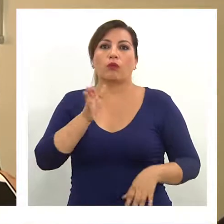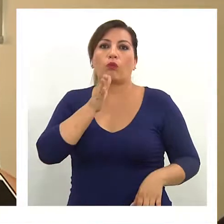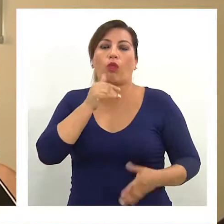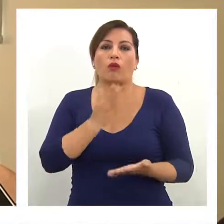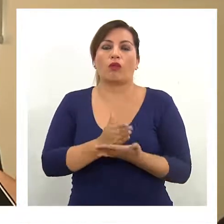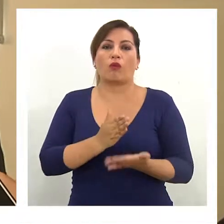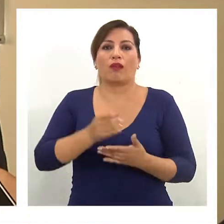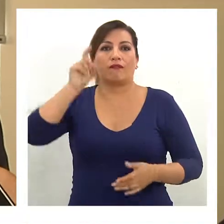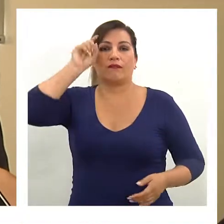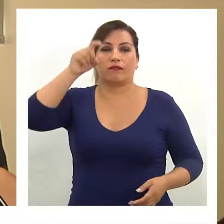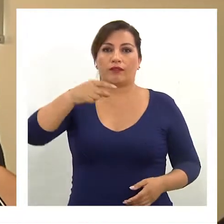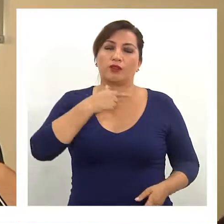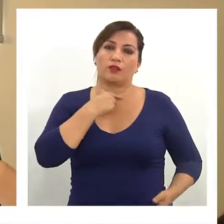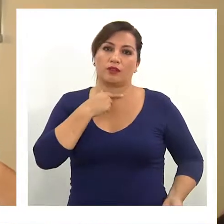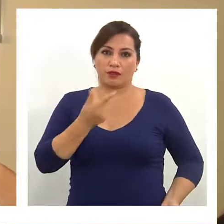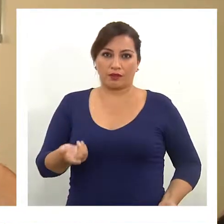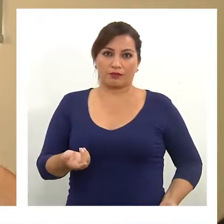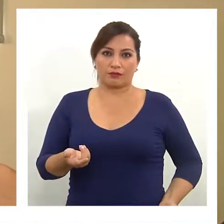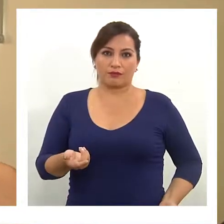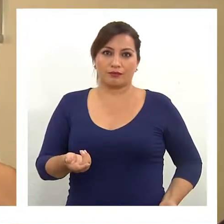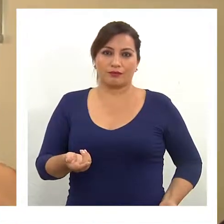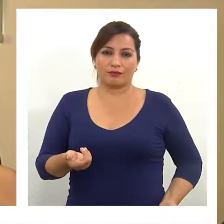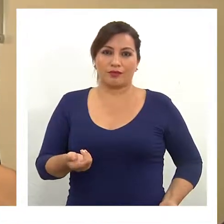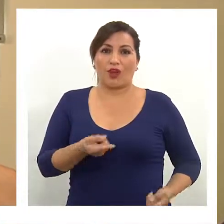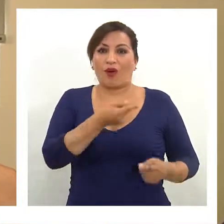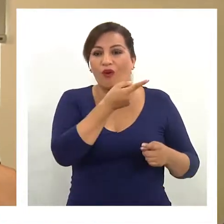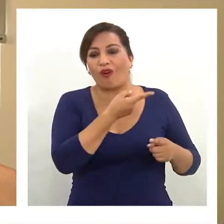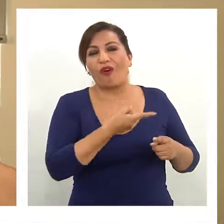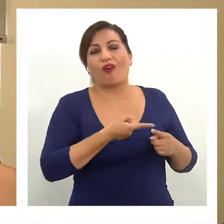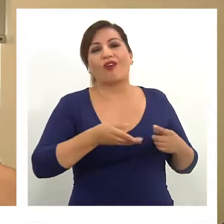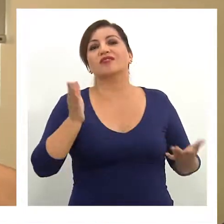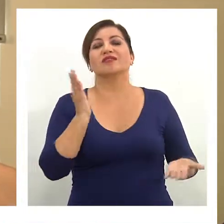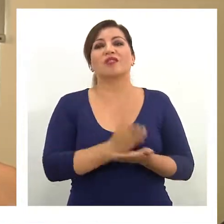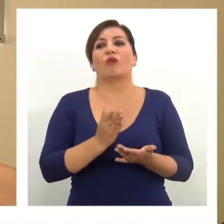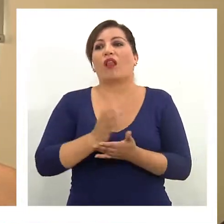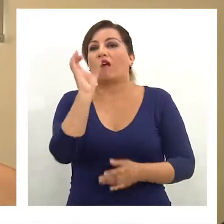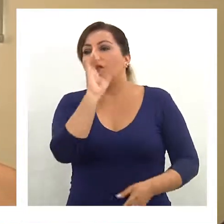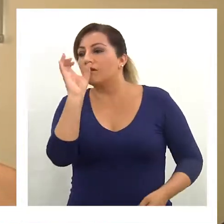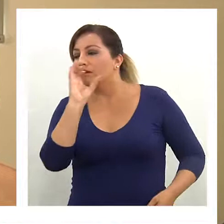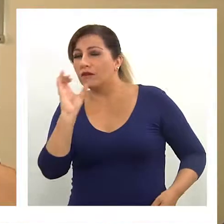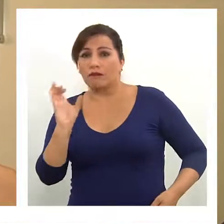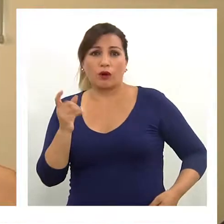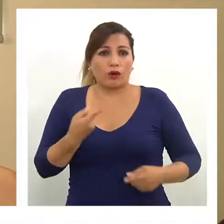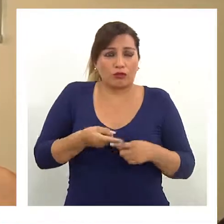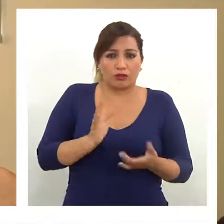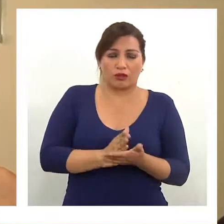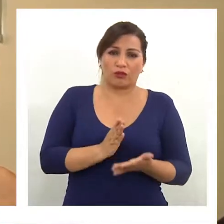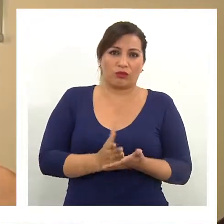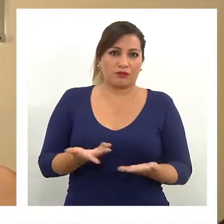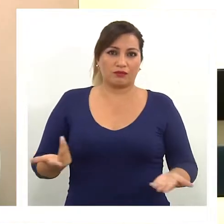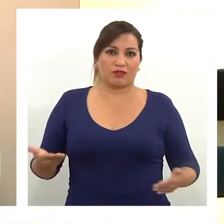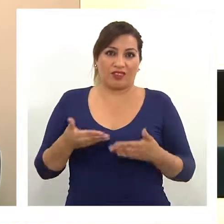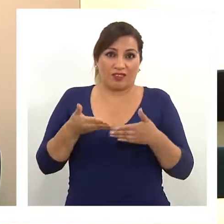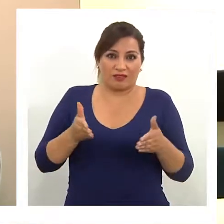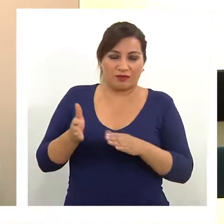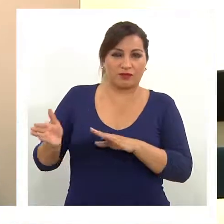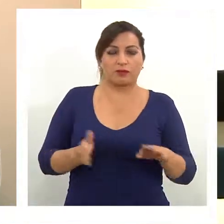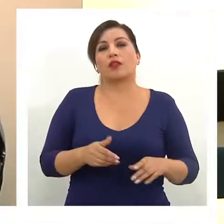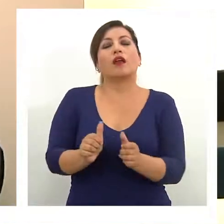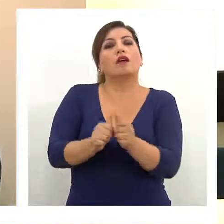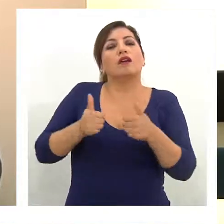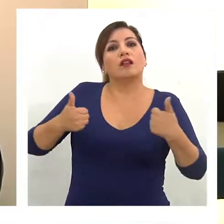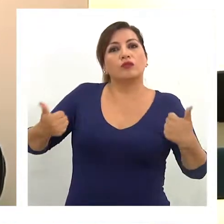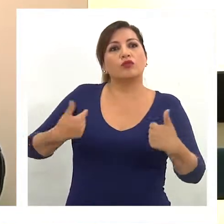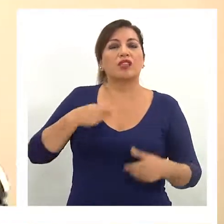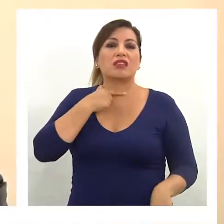siquiera en alguno de sus preferencias, sino que finalmente tuvieron que buscar un establecimiento donde hubiera una vacante disponible. Las